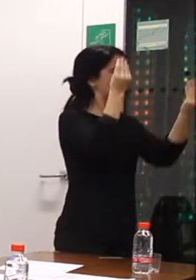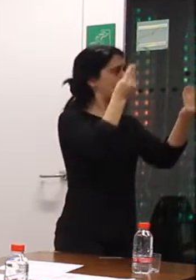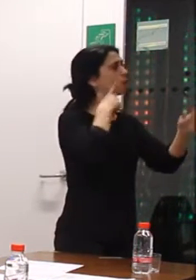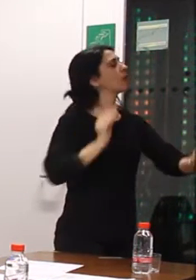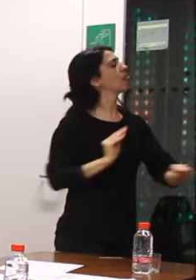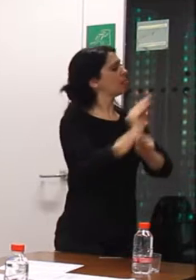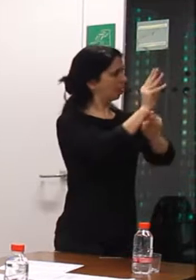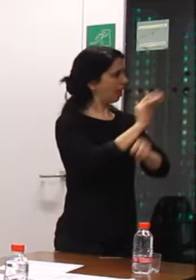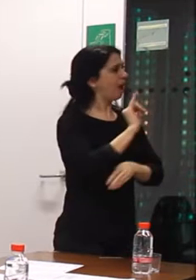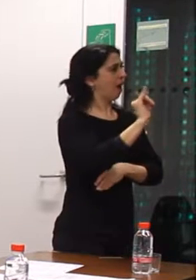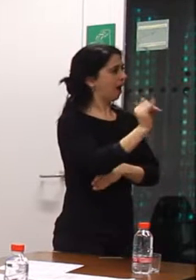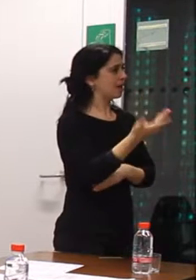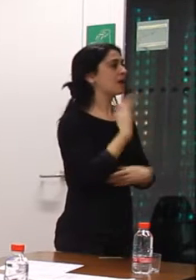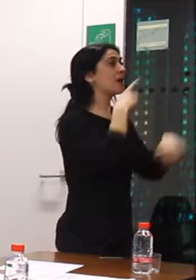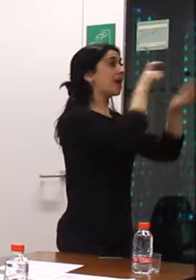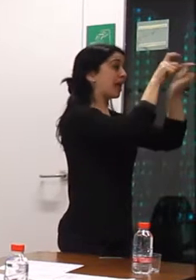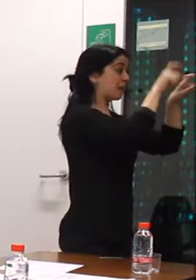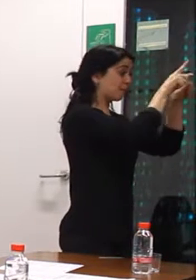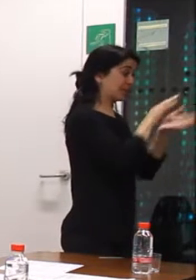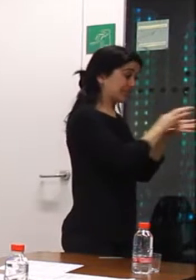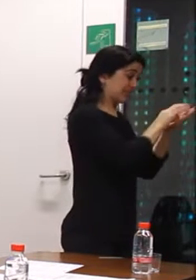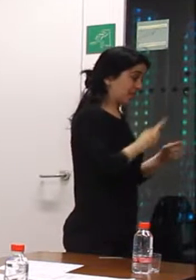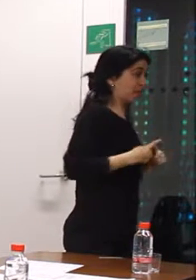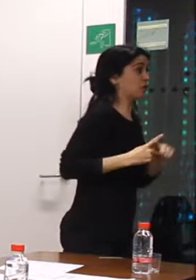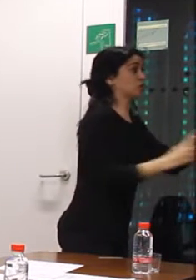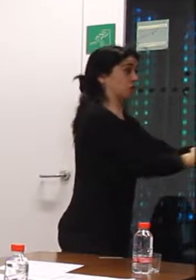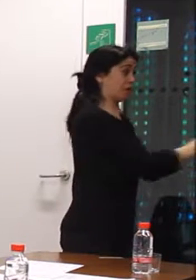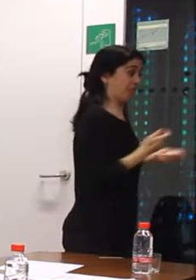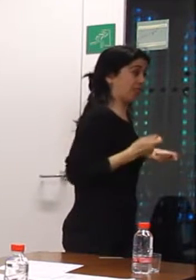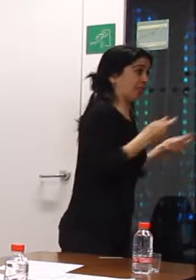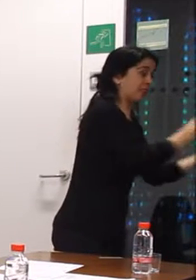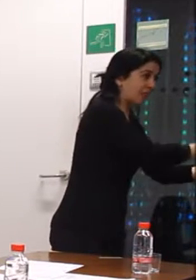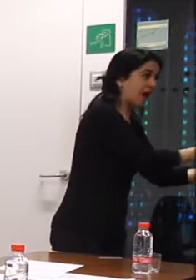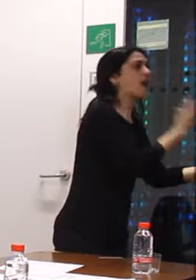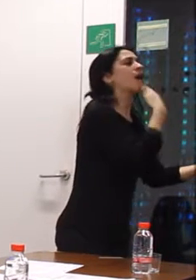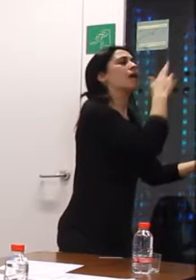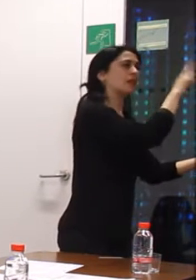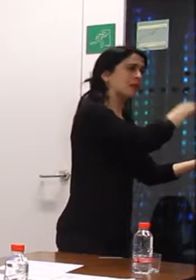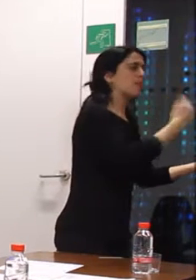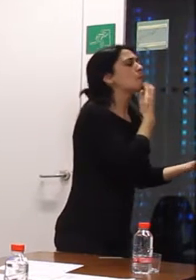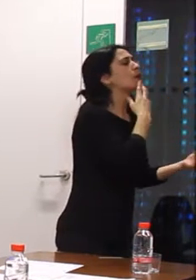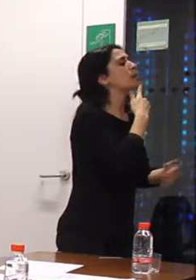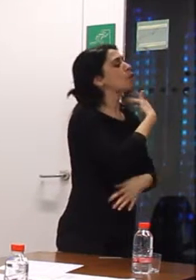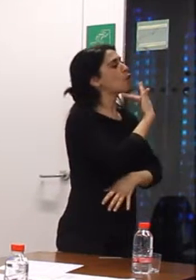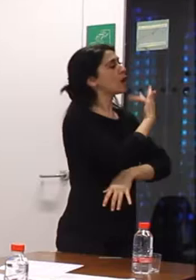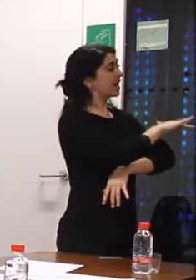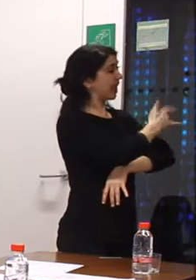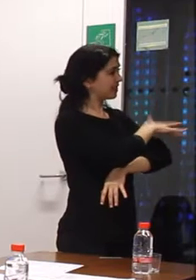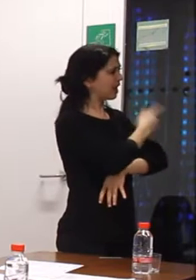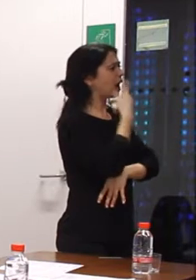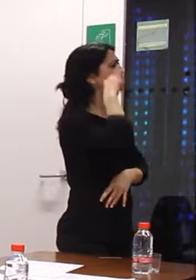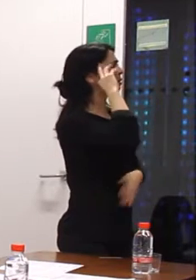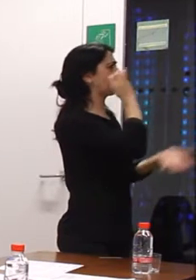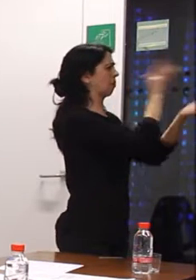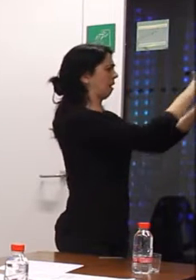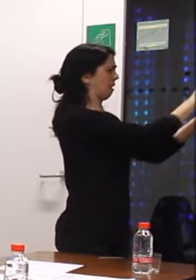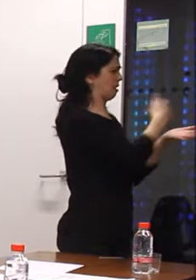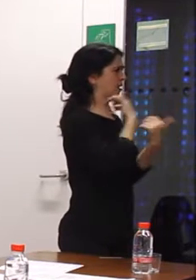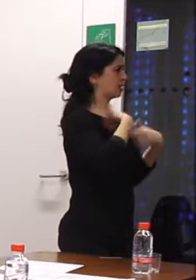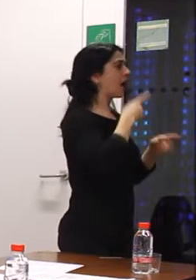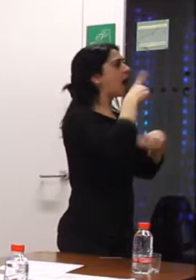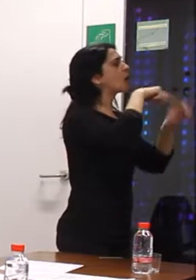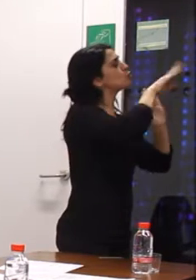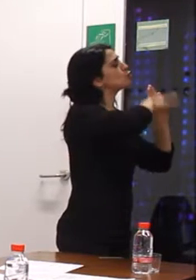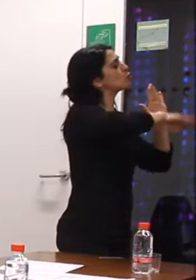por parte de las compañías suministradoras. Hay experiencias en Gran Bretaña, por ejemplo, que obligan hay programas que obligan a